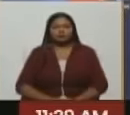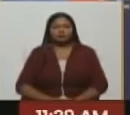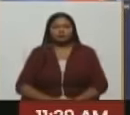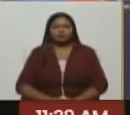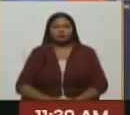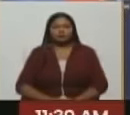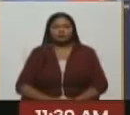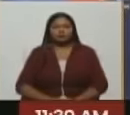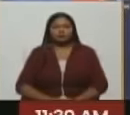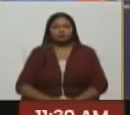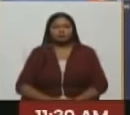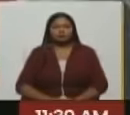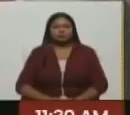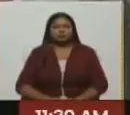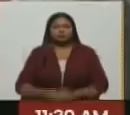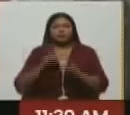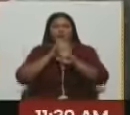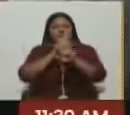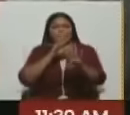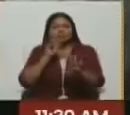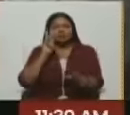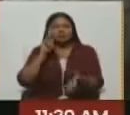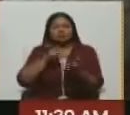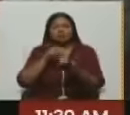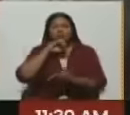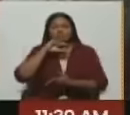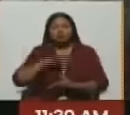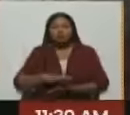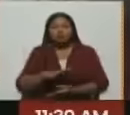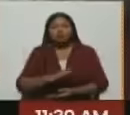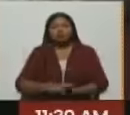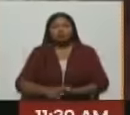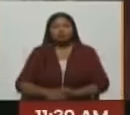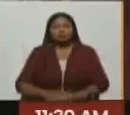con la mayor participación histórica.